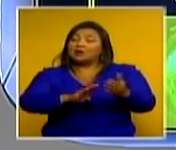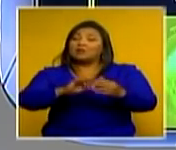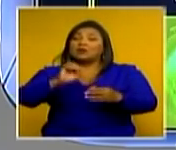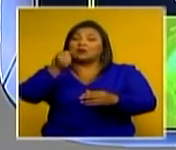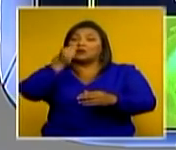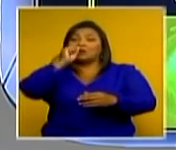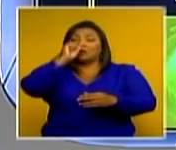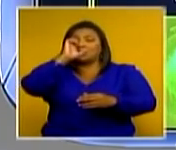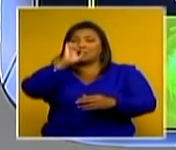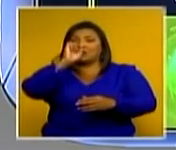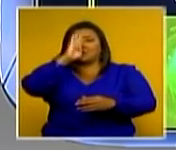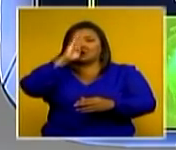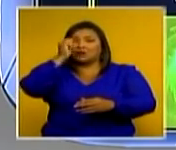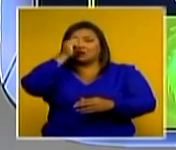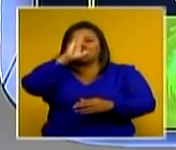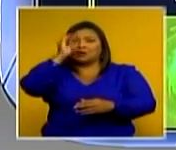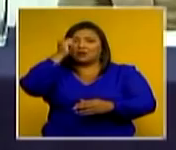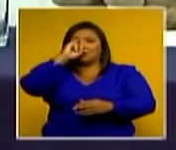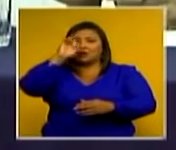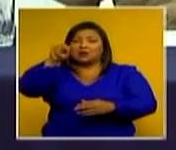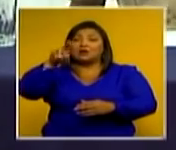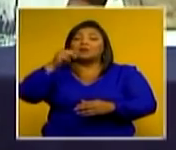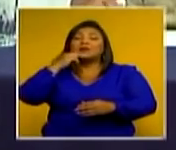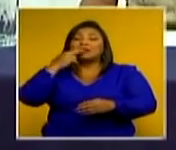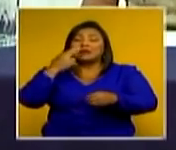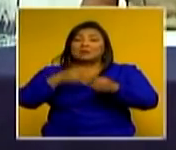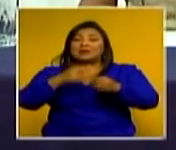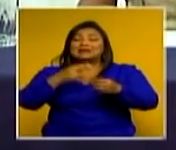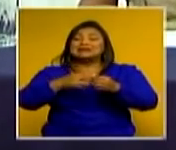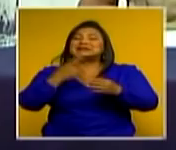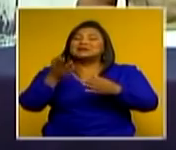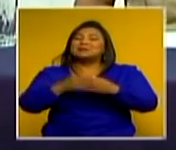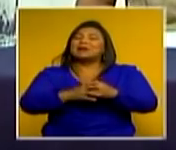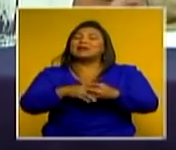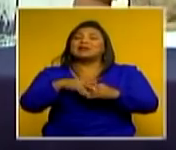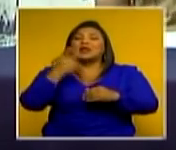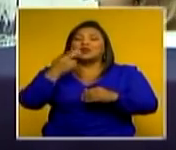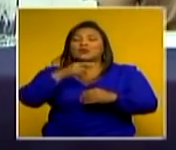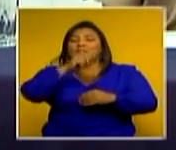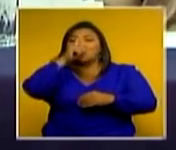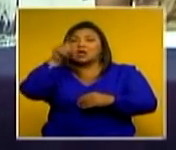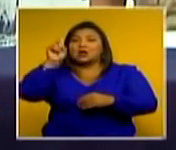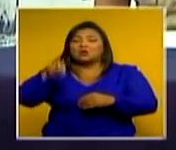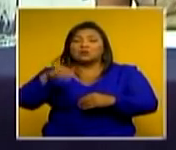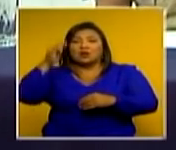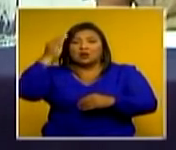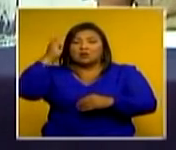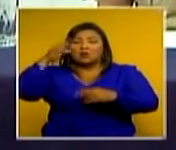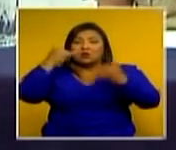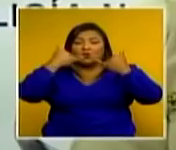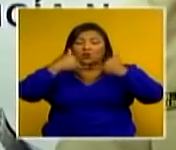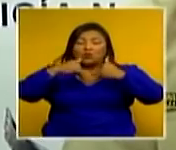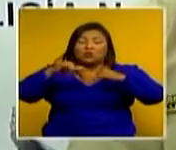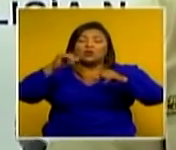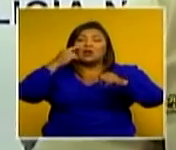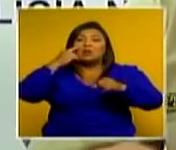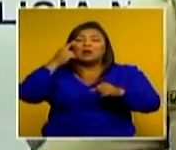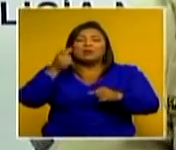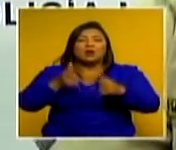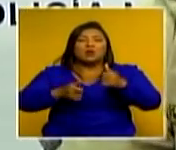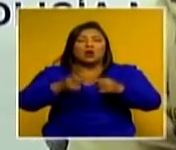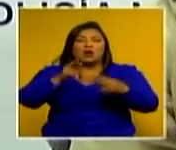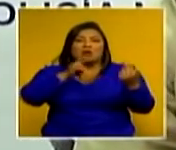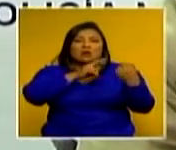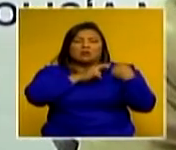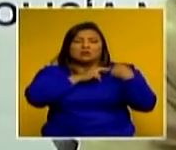m participante de distintos reality shows en rusia la policía continuó con las pericias para dar con los responsables